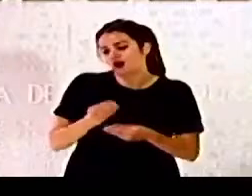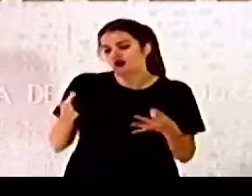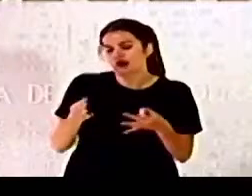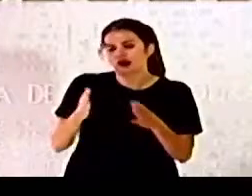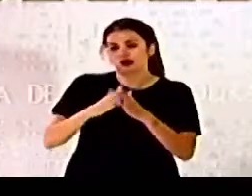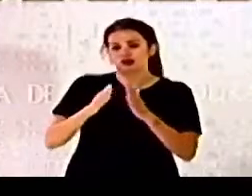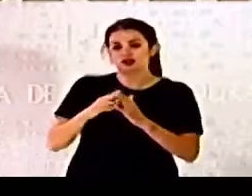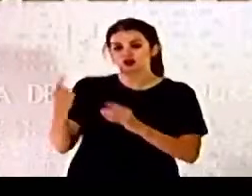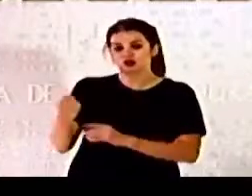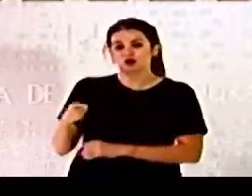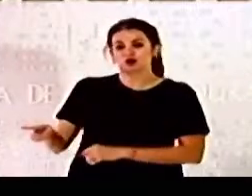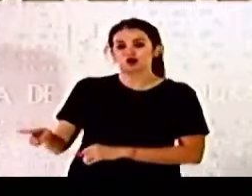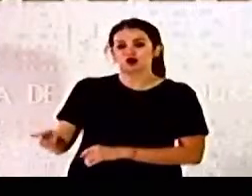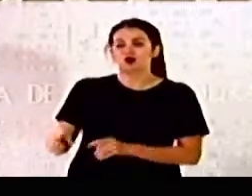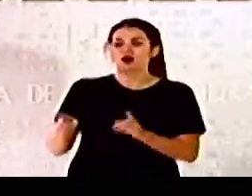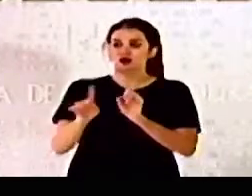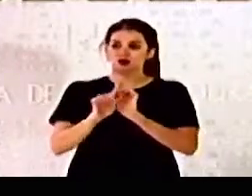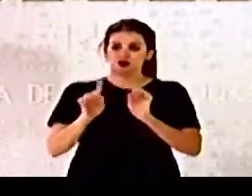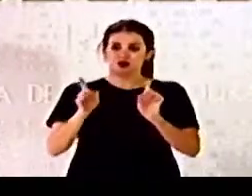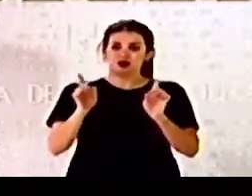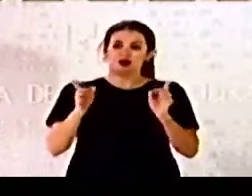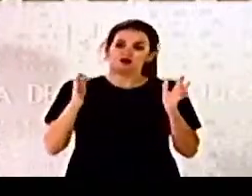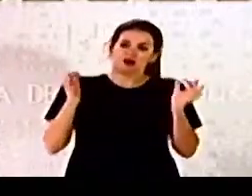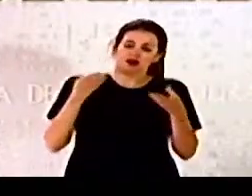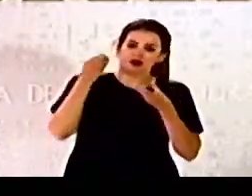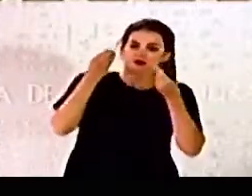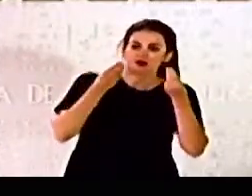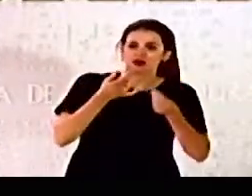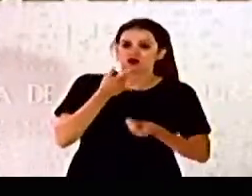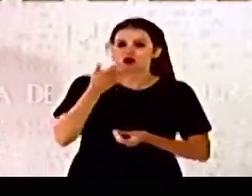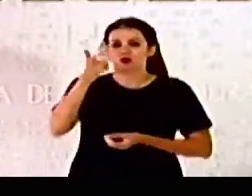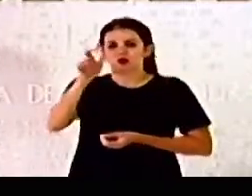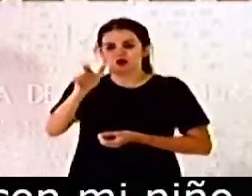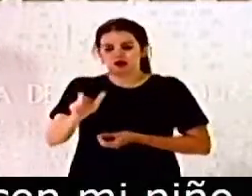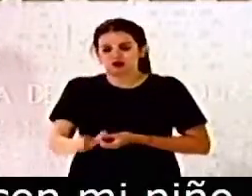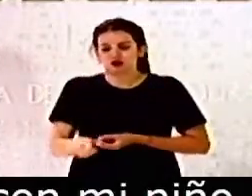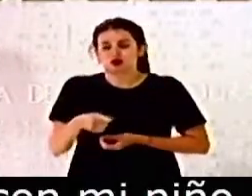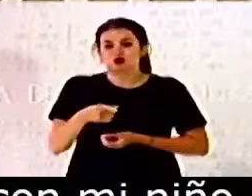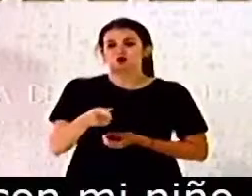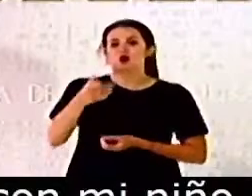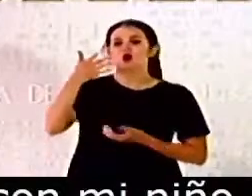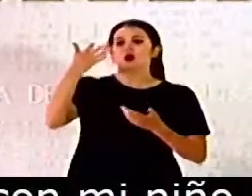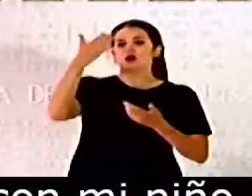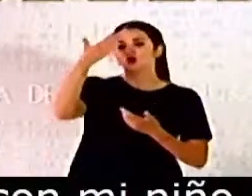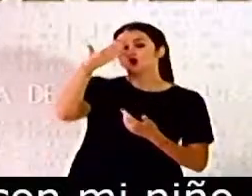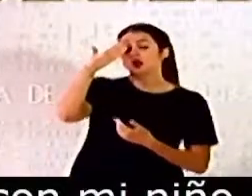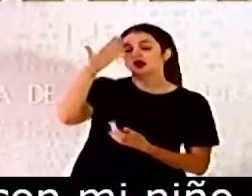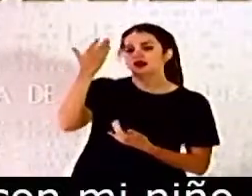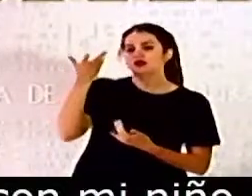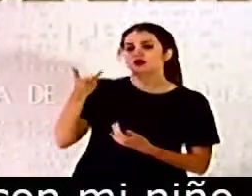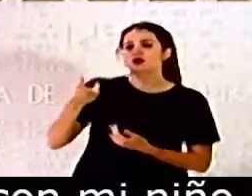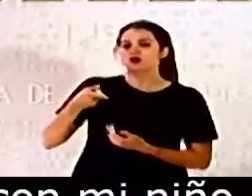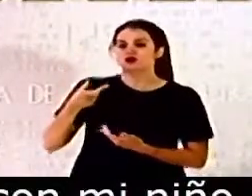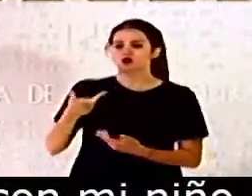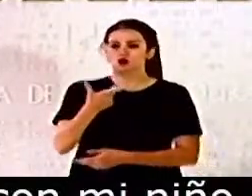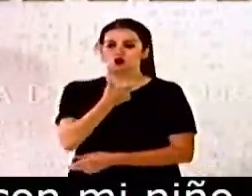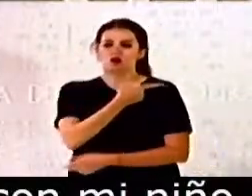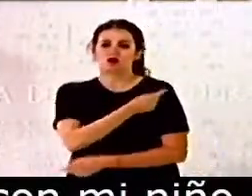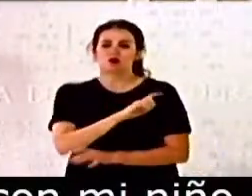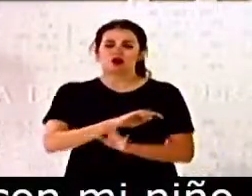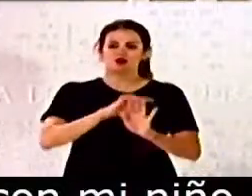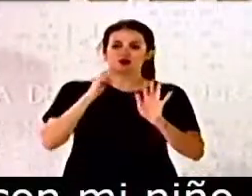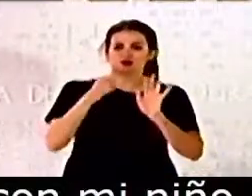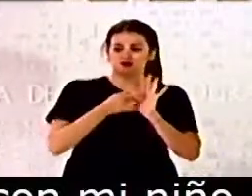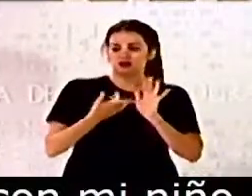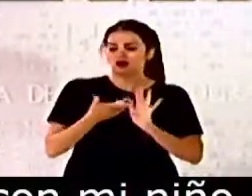no. Parece sensato que si hay una persona que está tutelada por ti y tú estás completamente vacunado, lo lógico que te